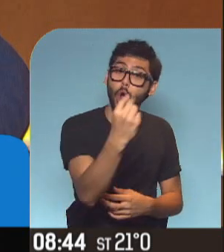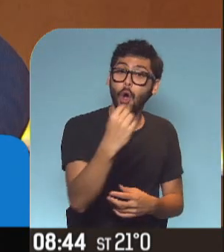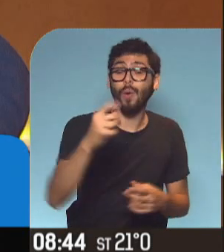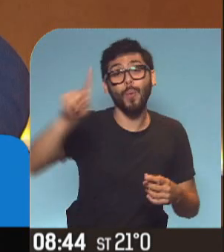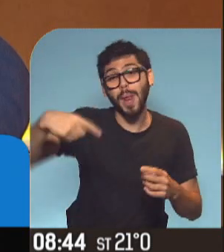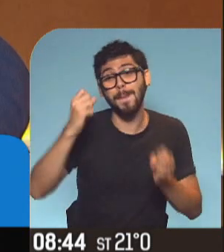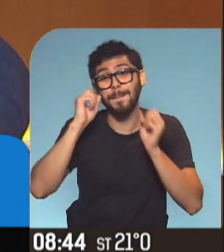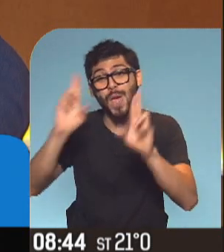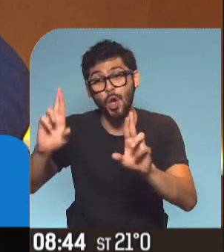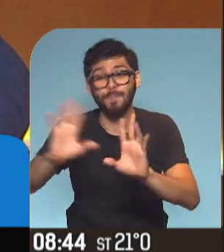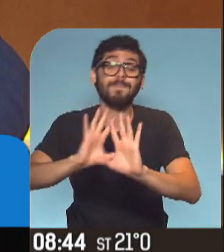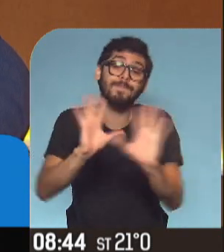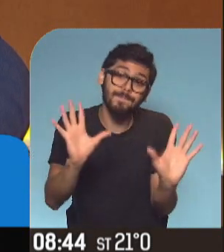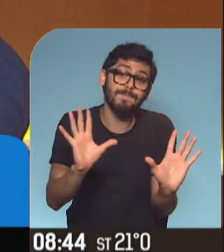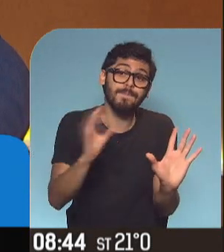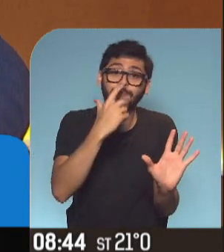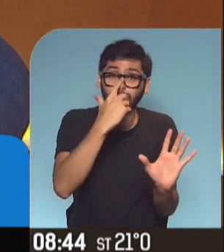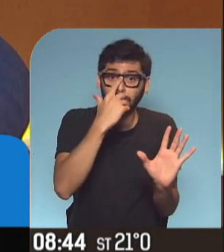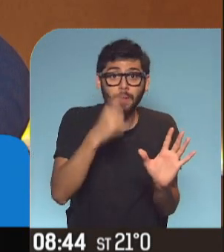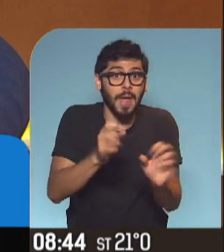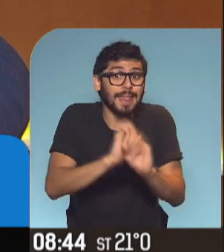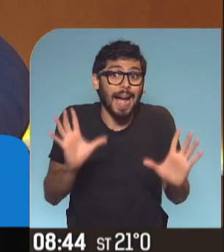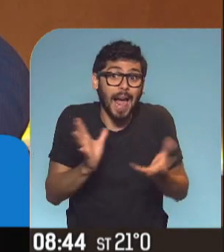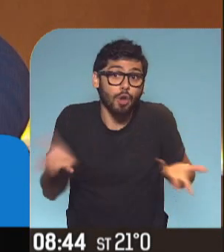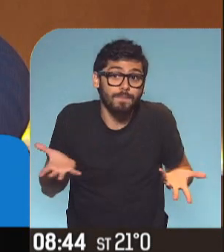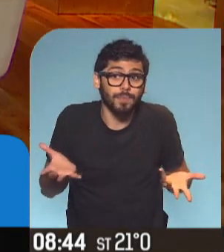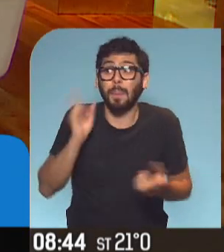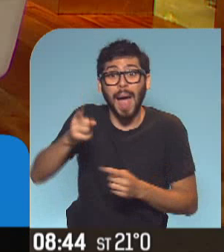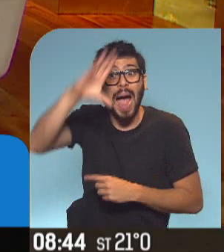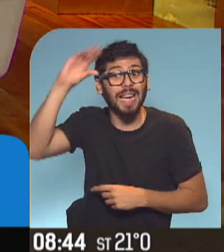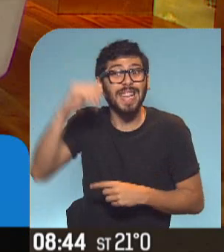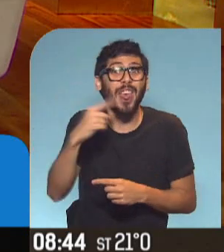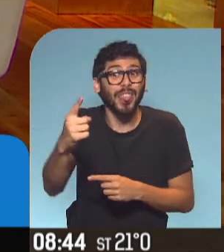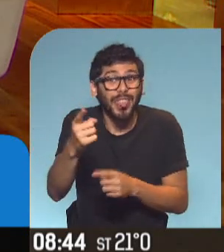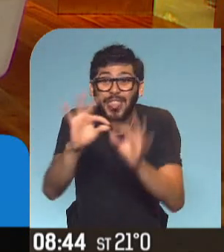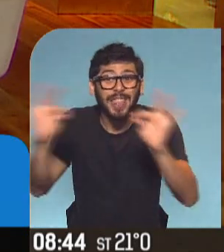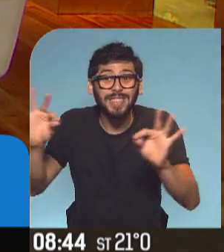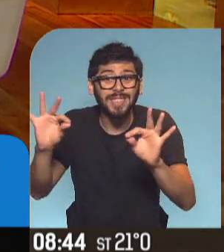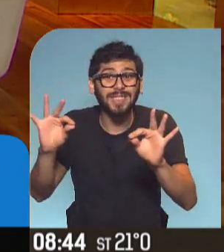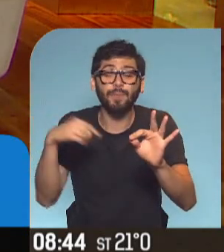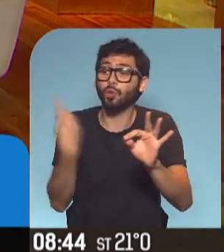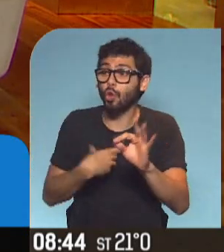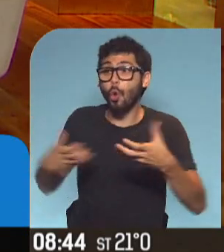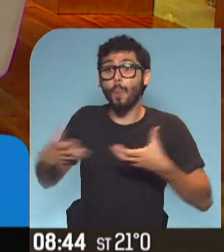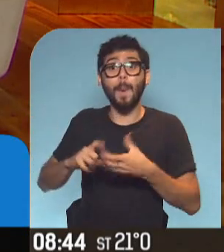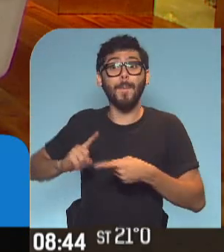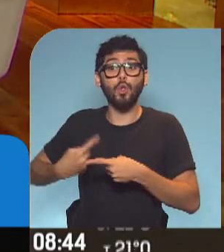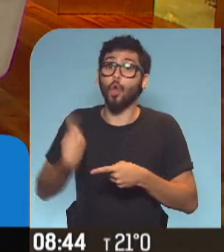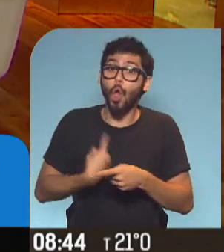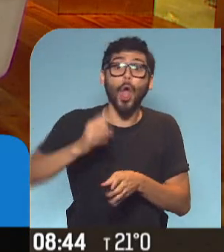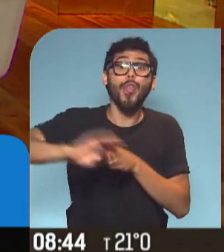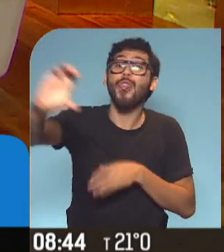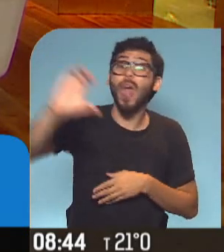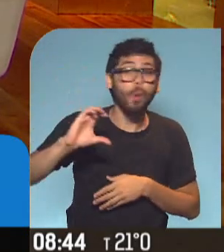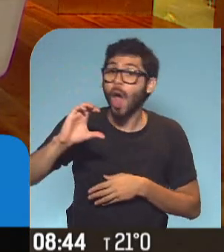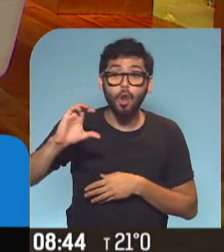si no lo hace entonces esto creo que está absolutamente claro aparte cristina dijo ayer nosotros somos un espacio político que no toma deuda pero que garpa